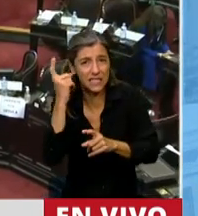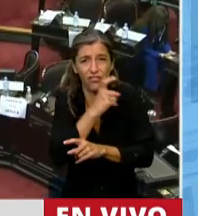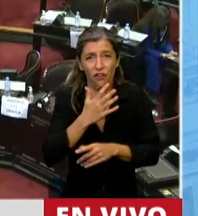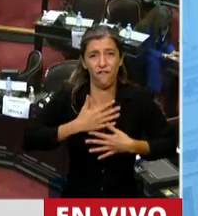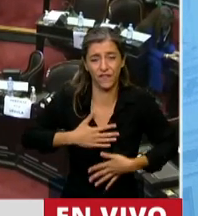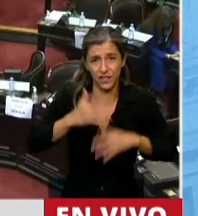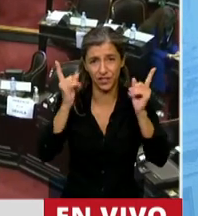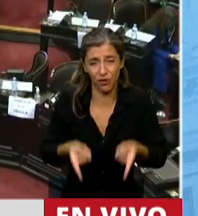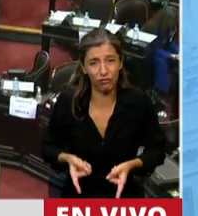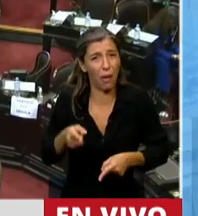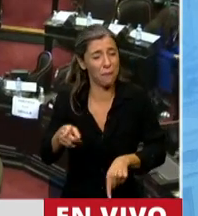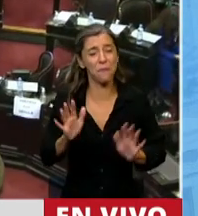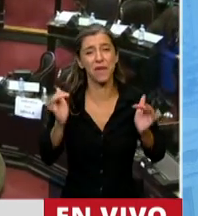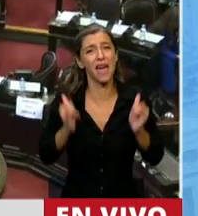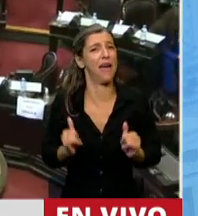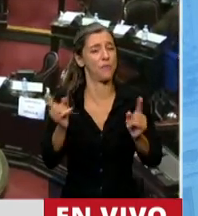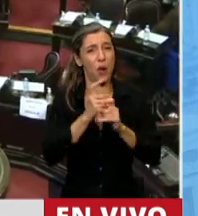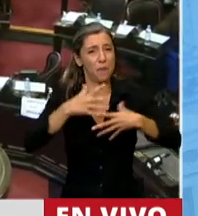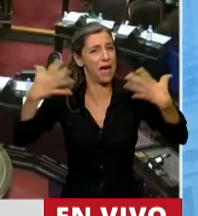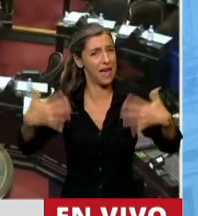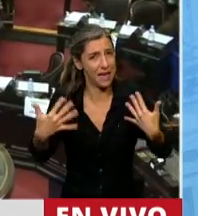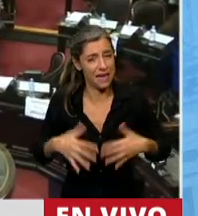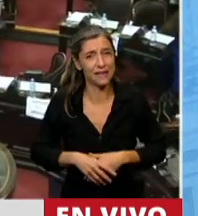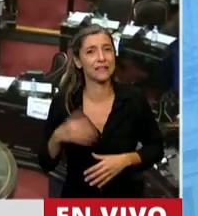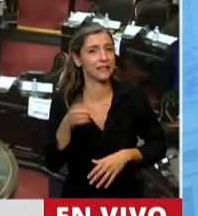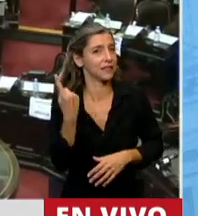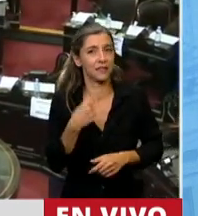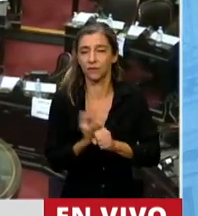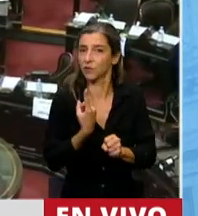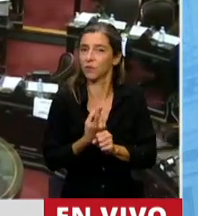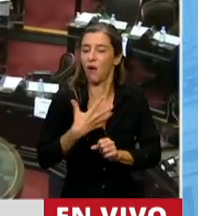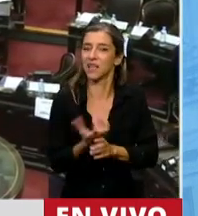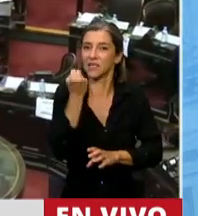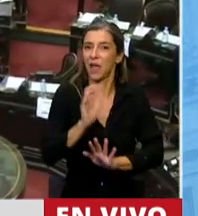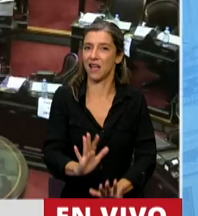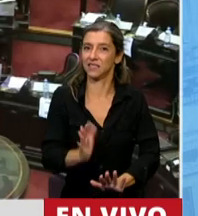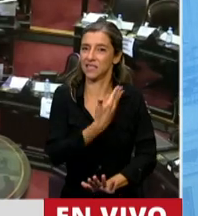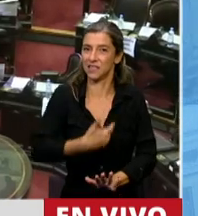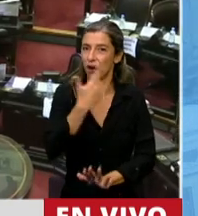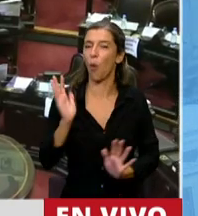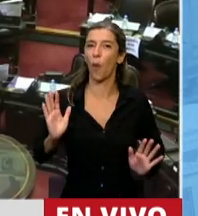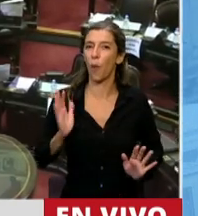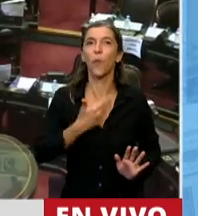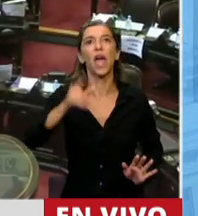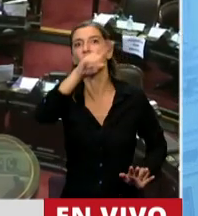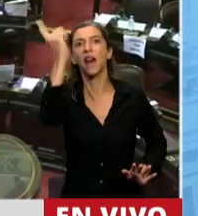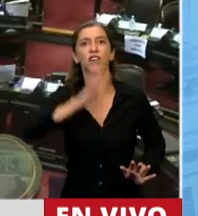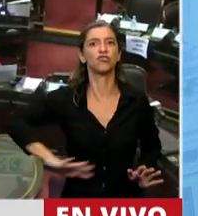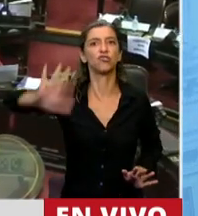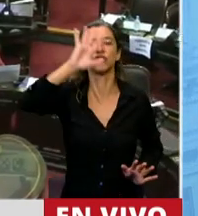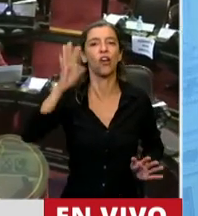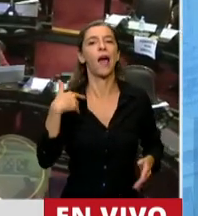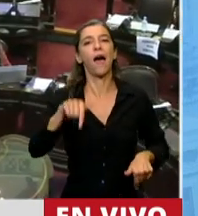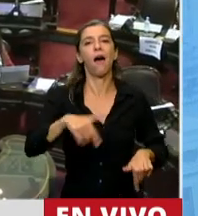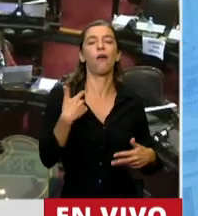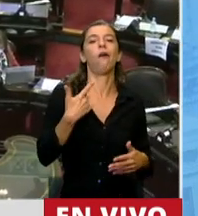físicos. Por eso no podemos convalidar que el Gobierno Nacional vaya a hacer una puesta en escena con